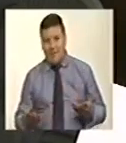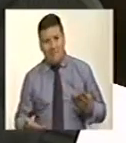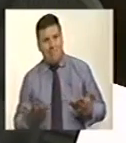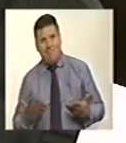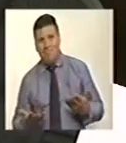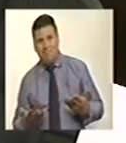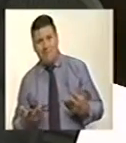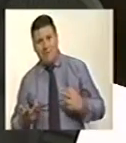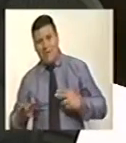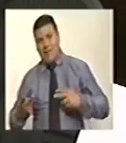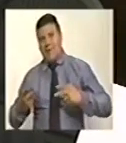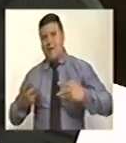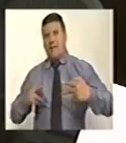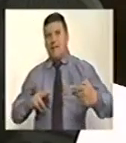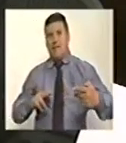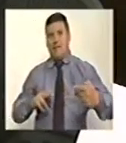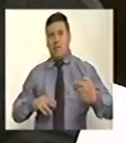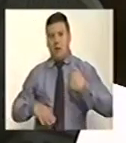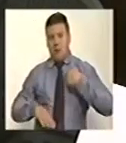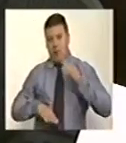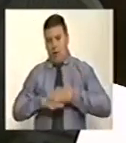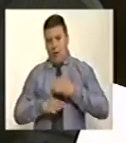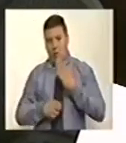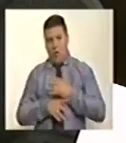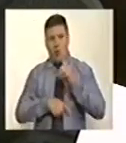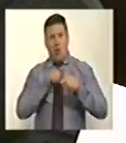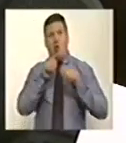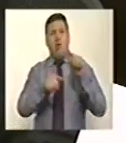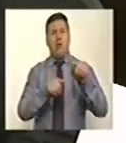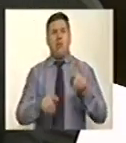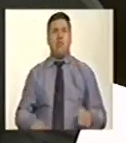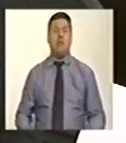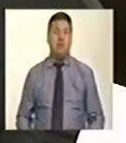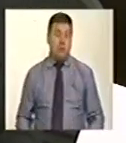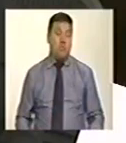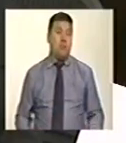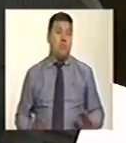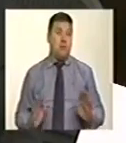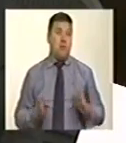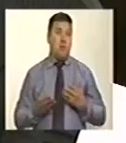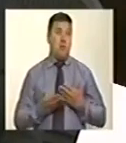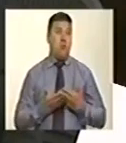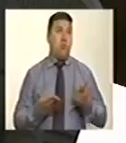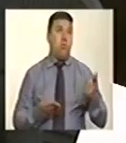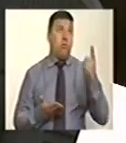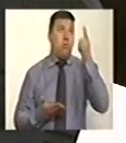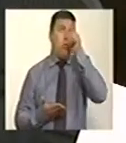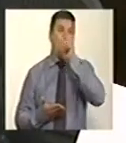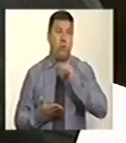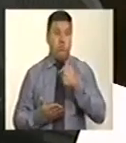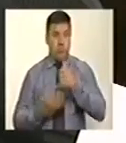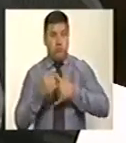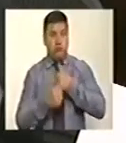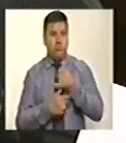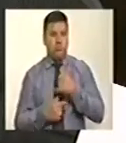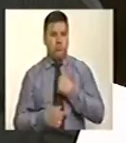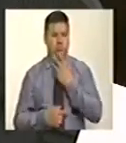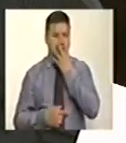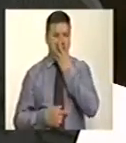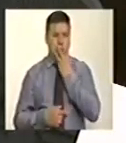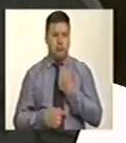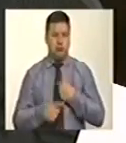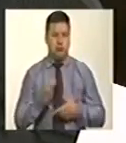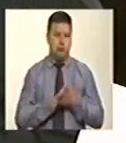posibilidad de contradecir esa autoincriminación. En el país hay muchos casos de criminales que van a